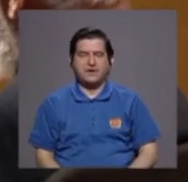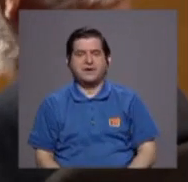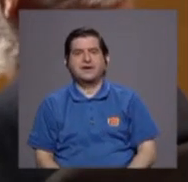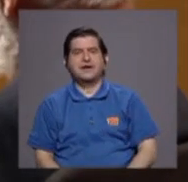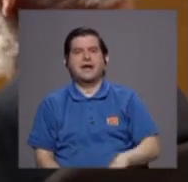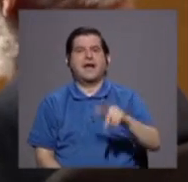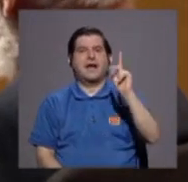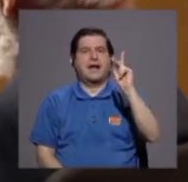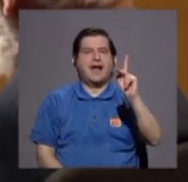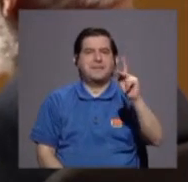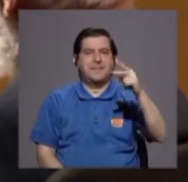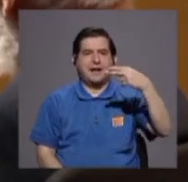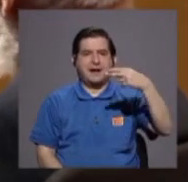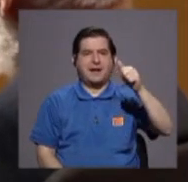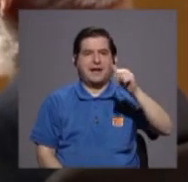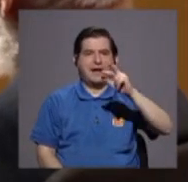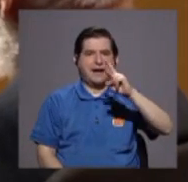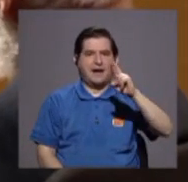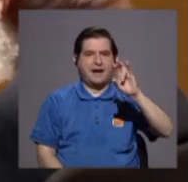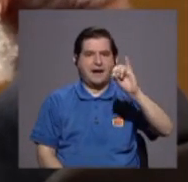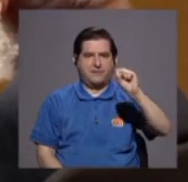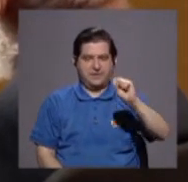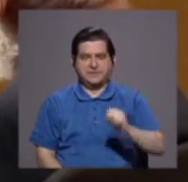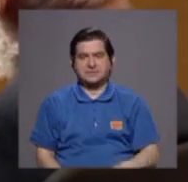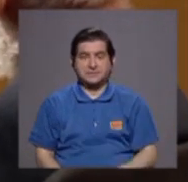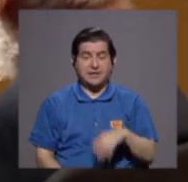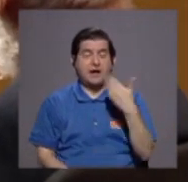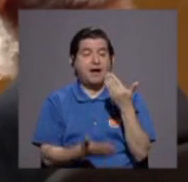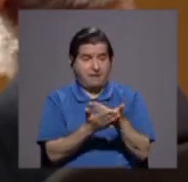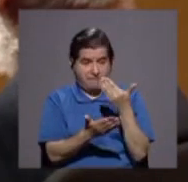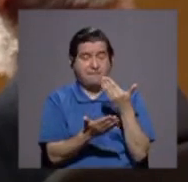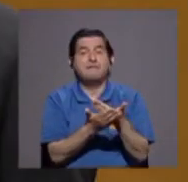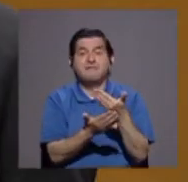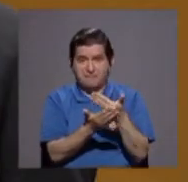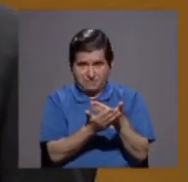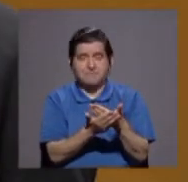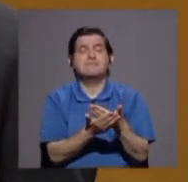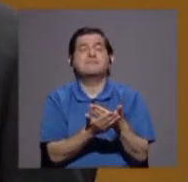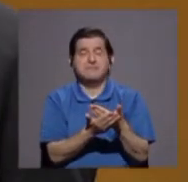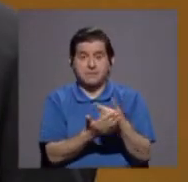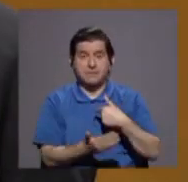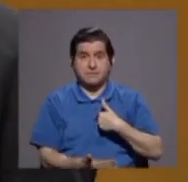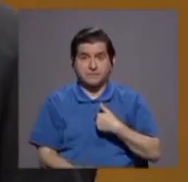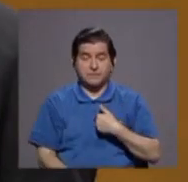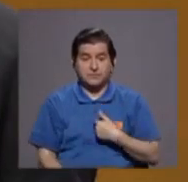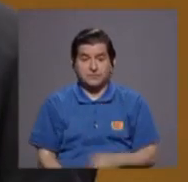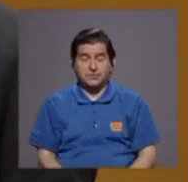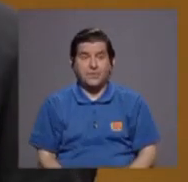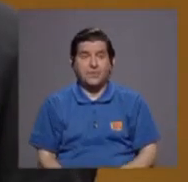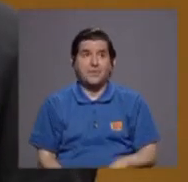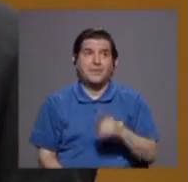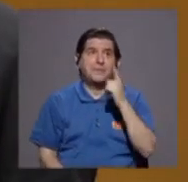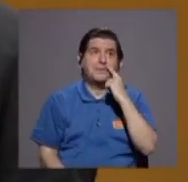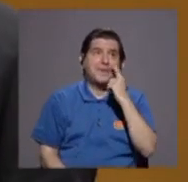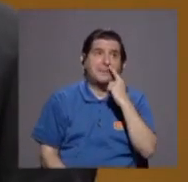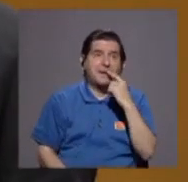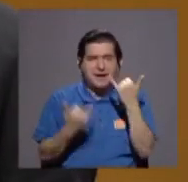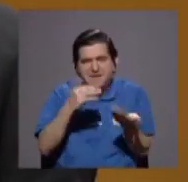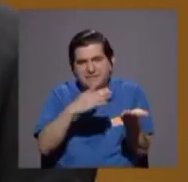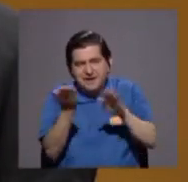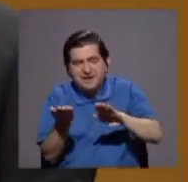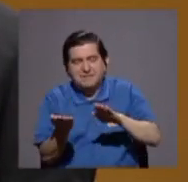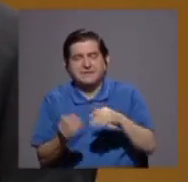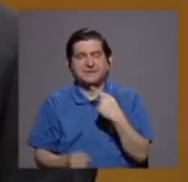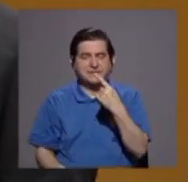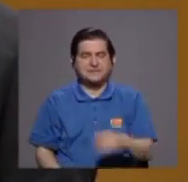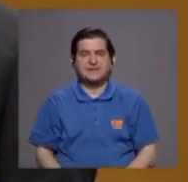Kamala Harris, está de alguna manera evidenciando. Mi padre, en paz descanse, tenía el término de